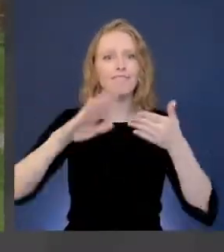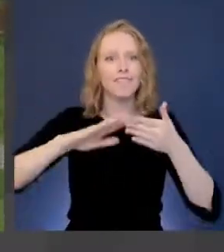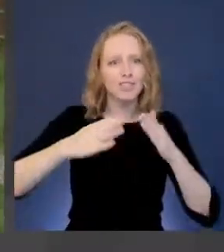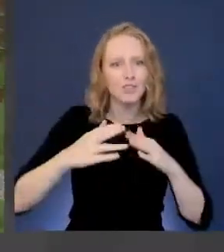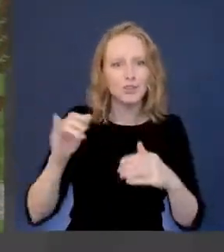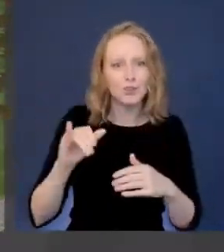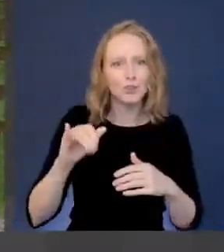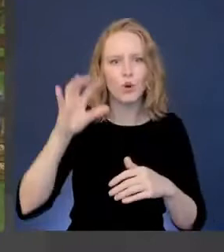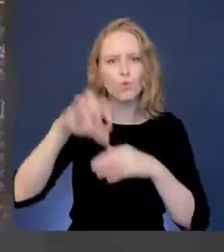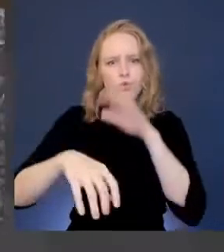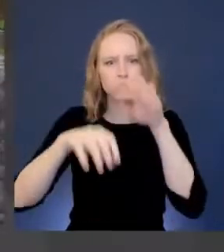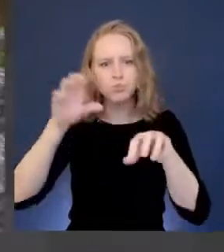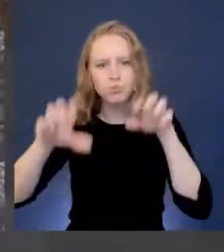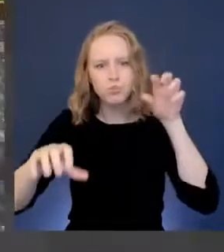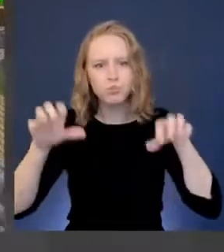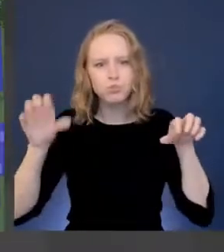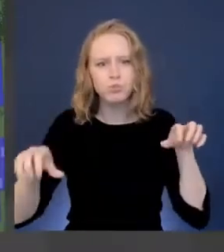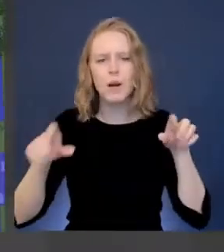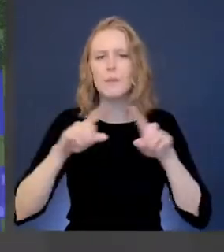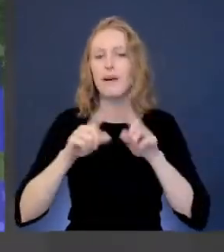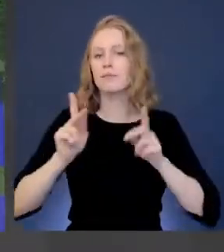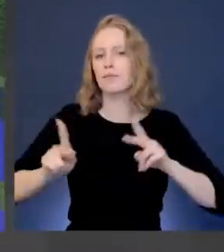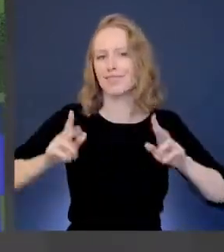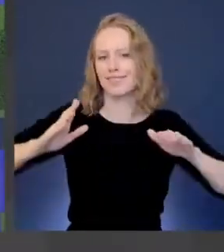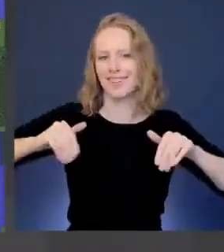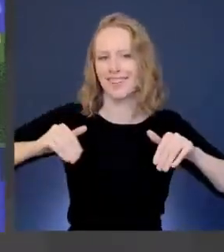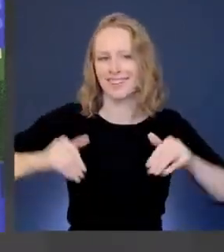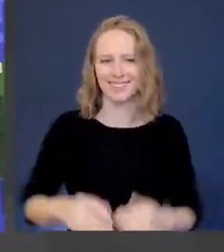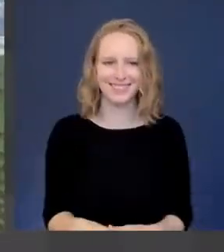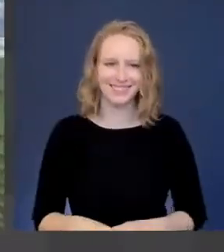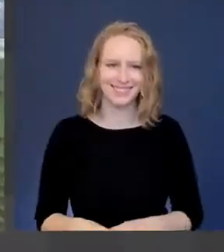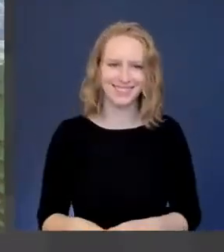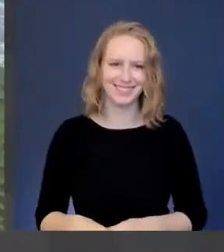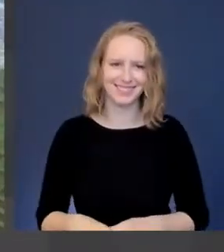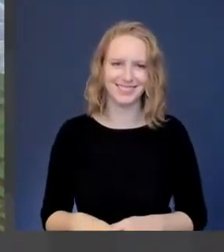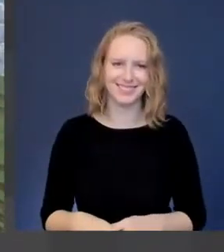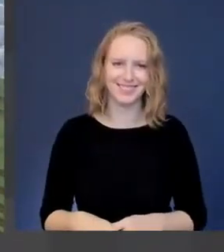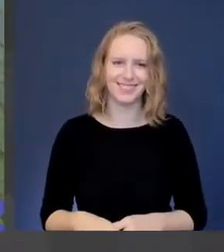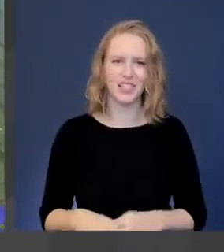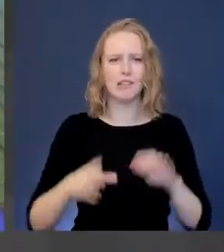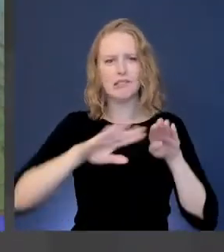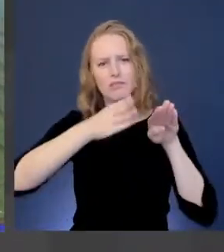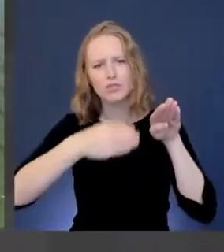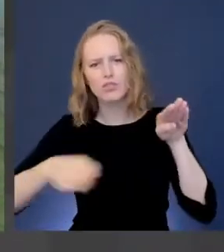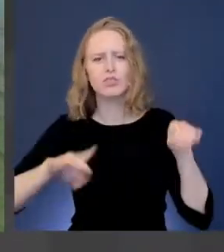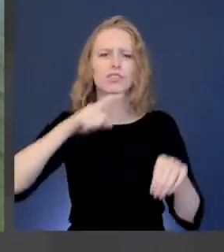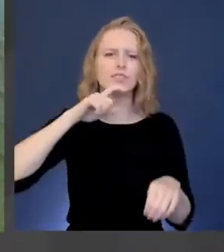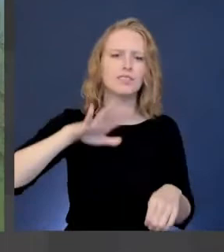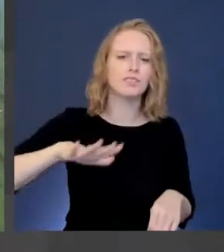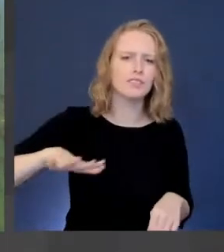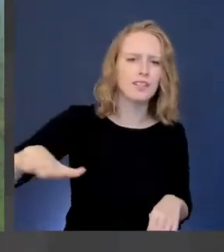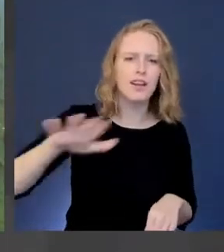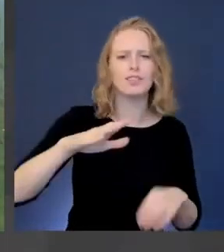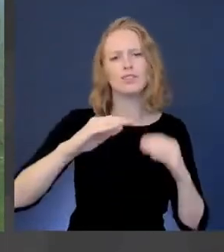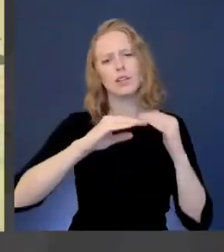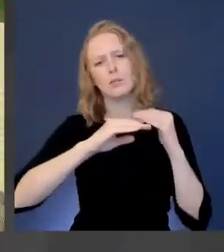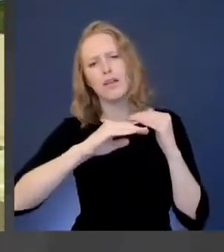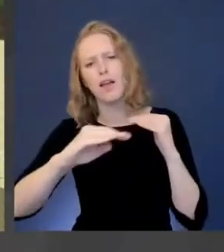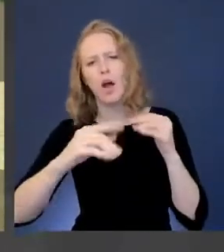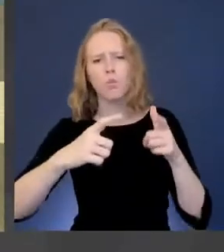sin embargo todavía no tenían aldeanos. Las grietas fueron añadidas, los desiertos y las planicies ya eran más